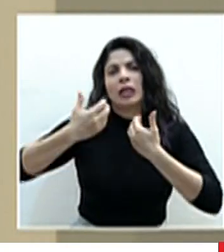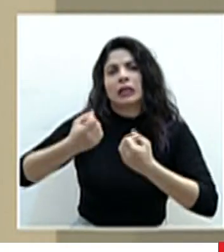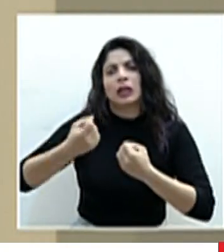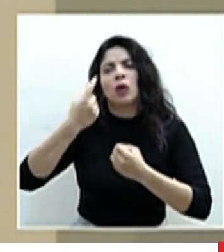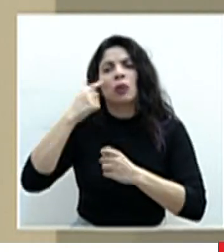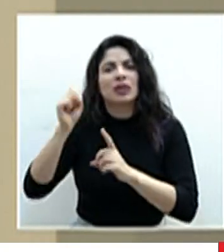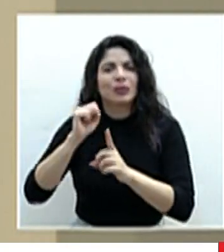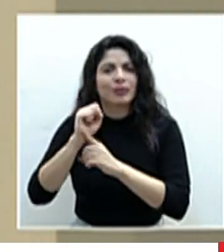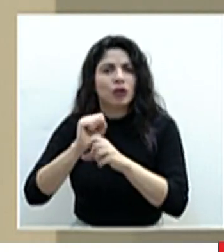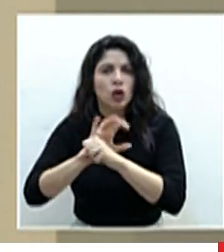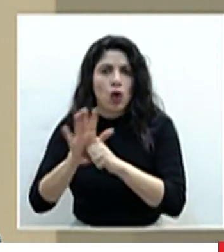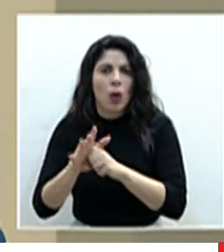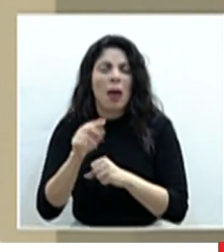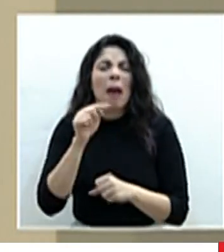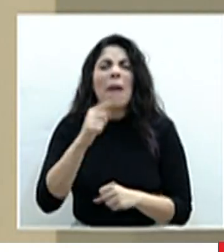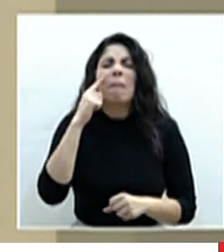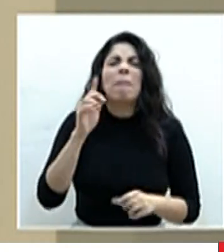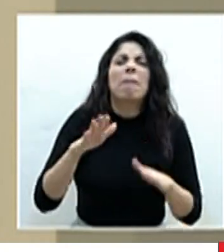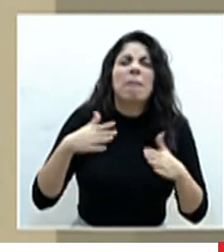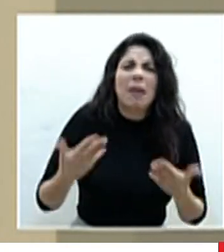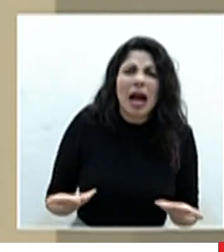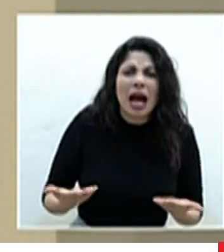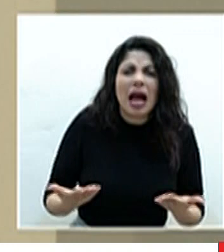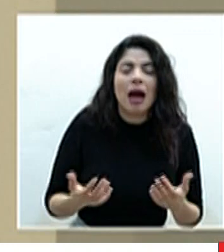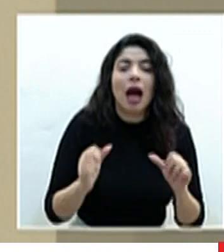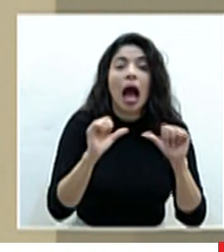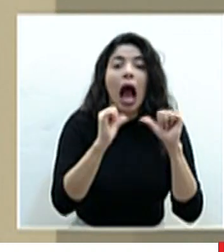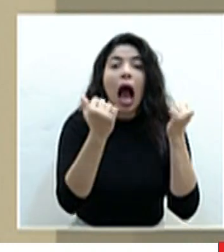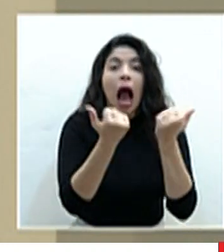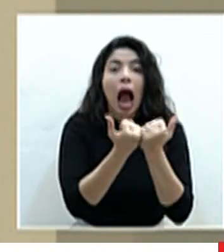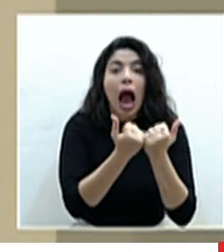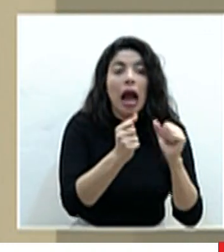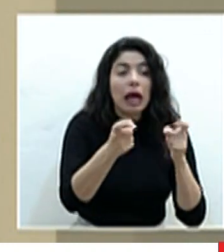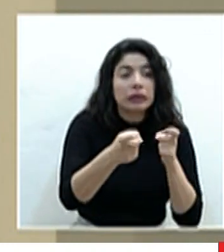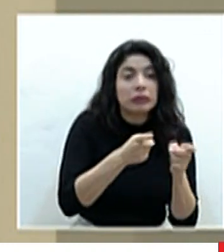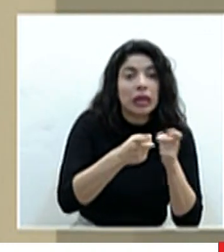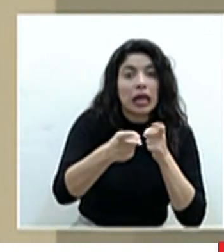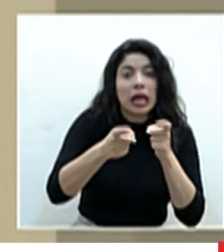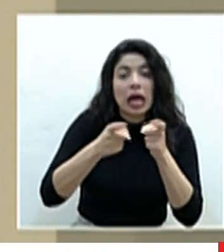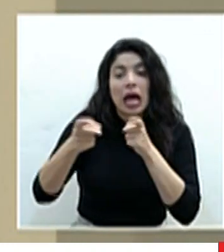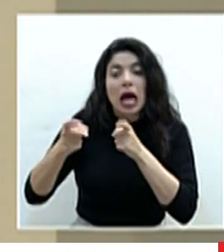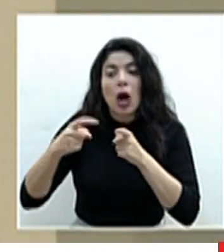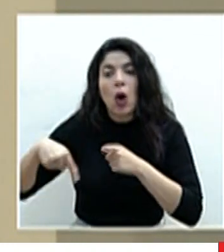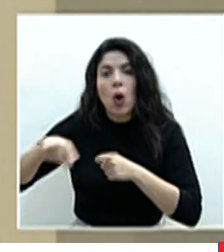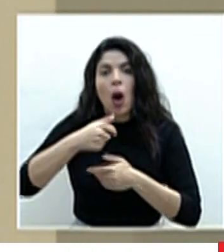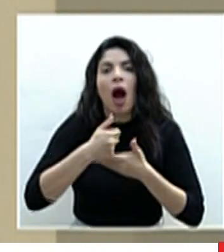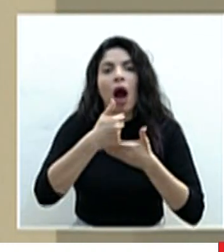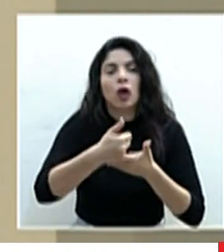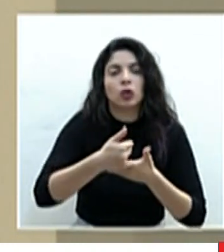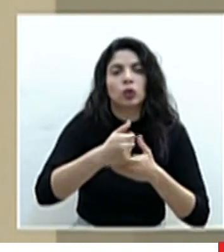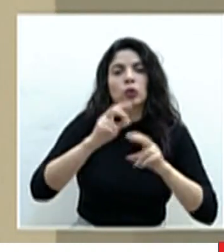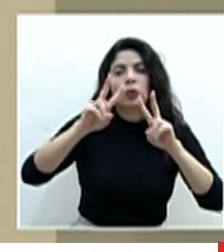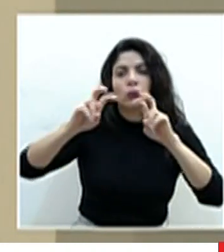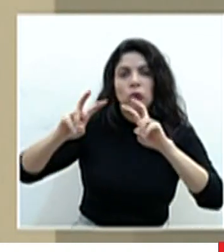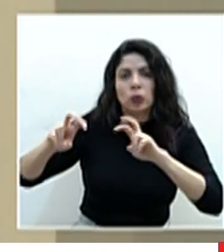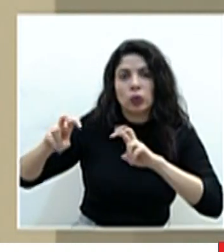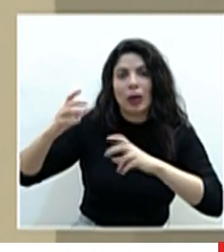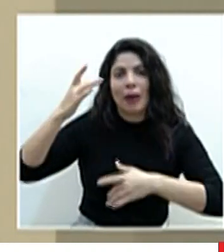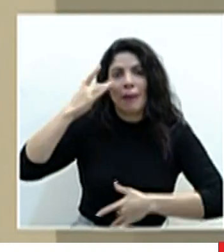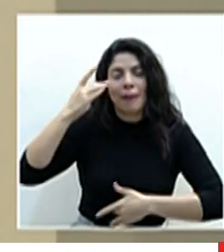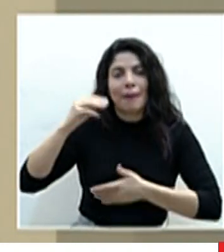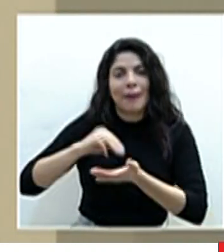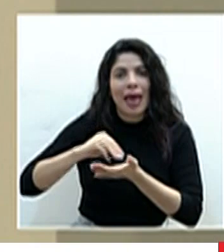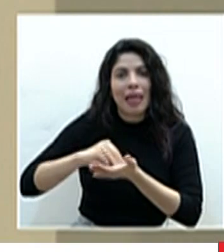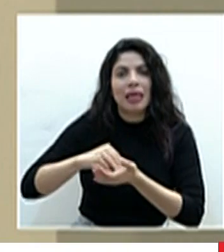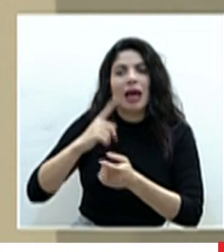COVID. Y esto para contar con áreas de manejo que permitan realizar una valoración médica y de la condición